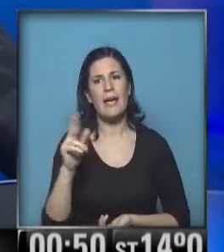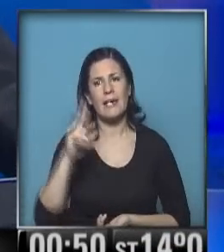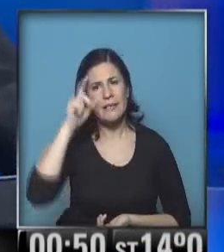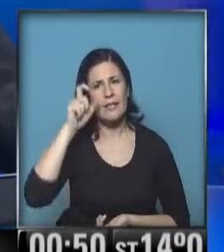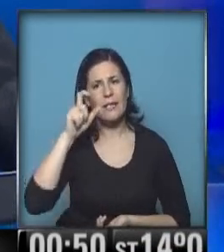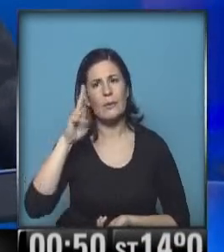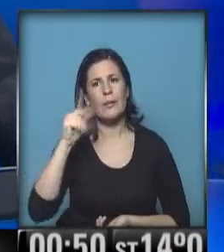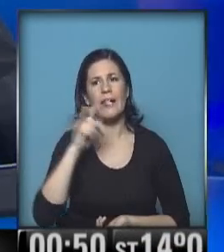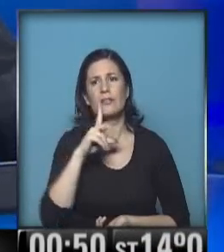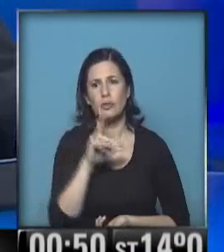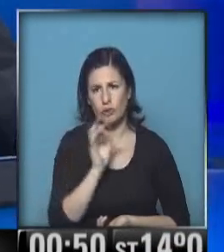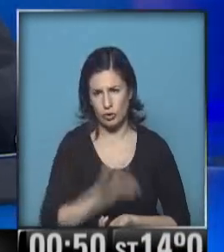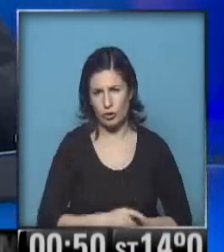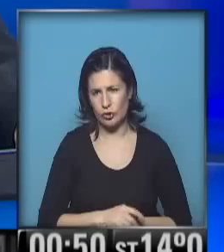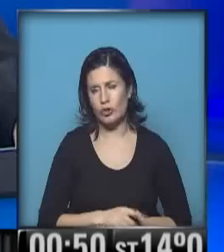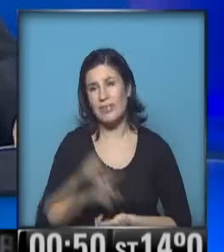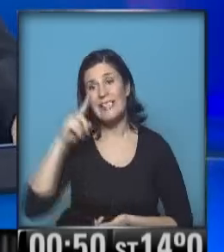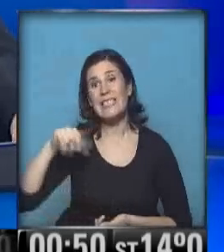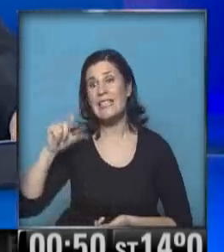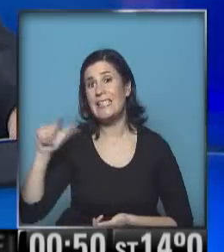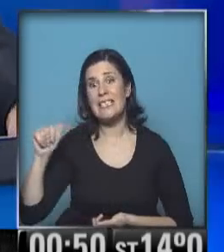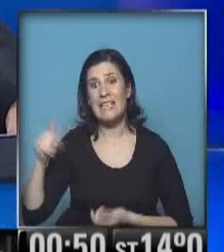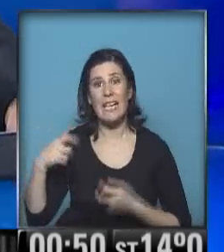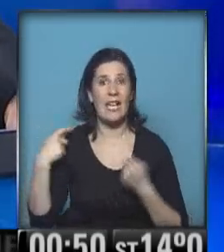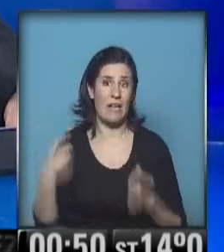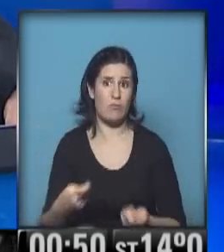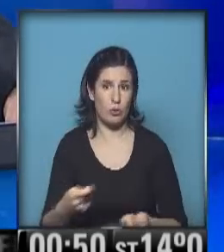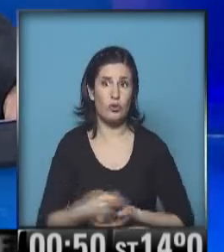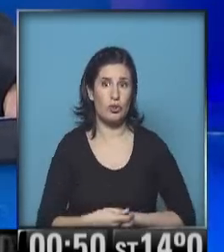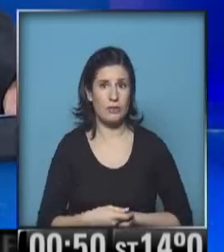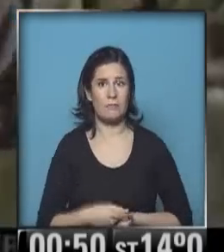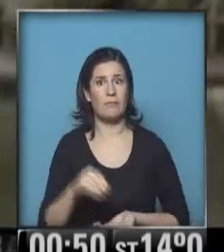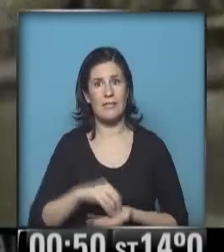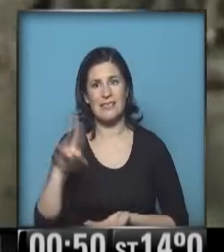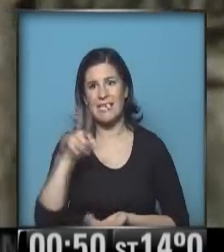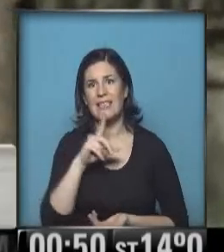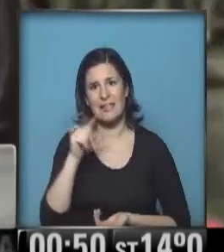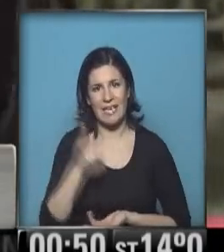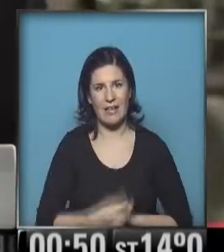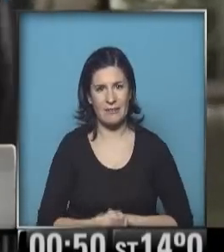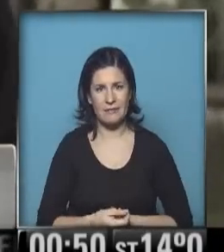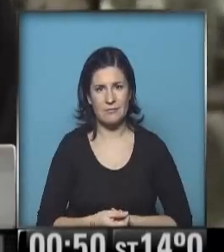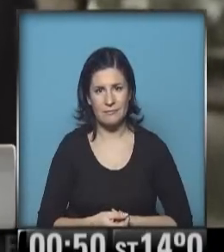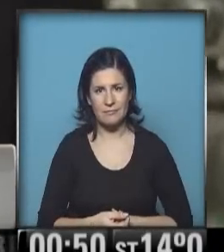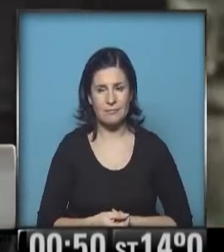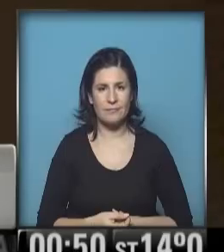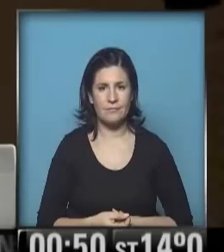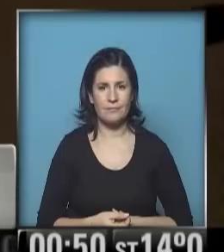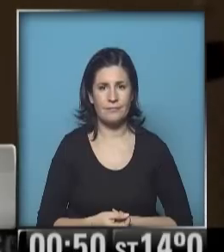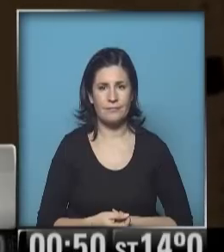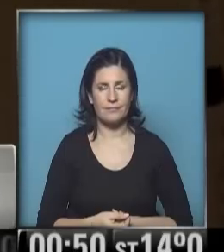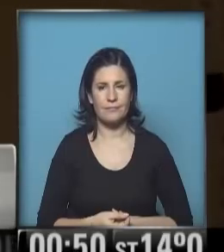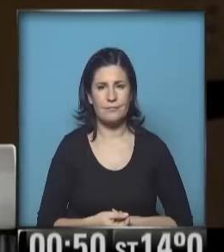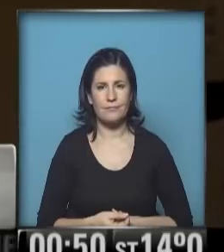del Inca y también de RTA Radio y Televisión Argentina. Vamos a ver la nota. ¿Qué quieres saber de mi marido que nos haya dicho en el último mes en